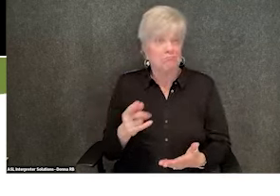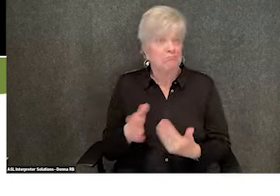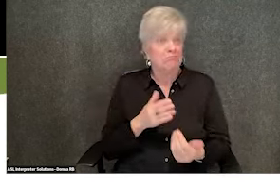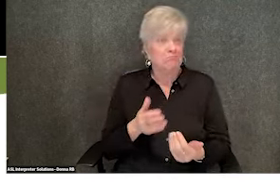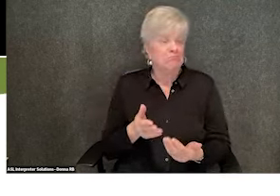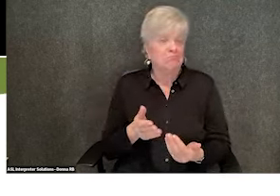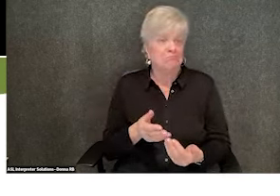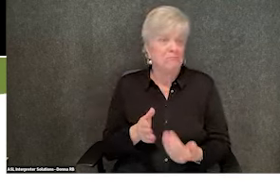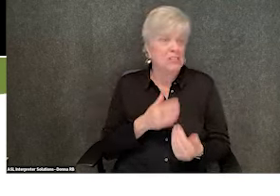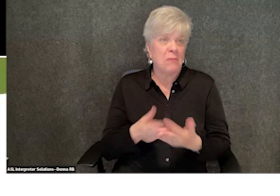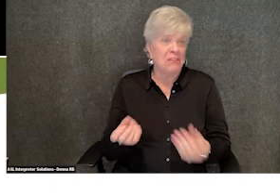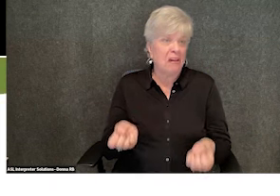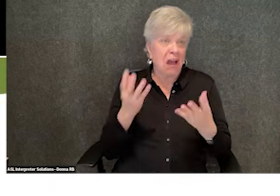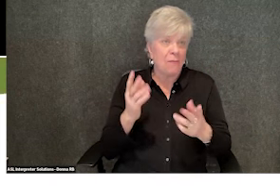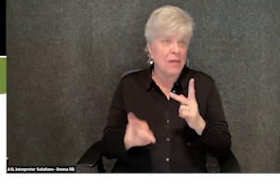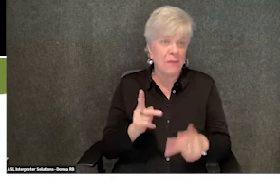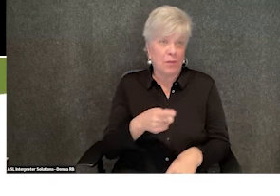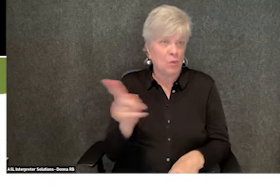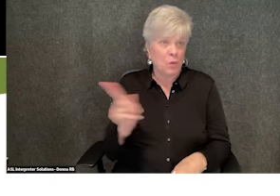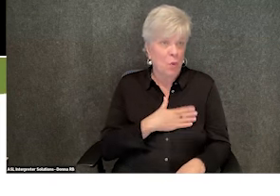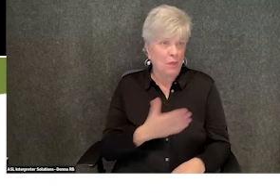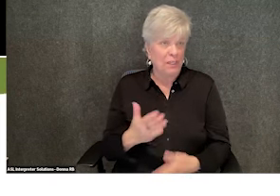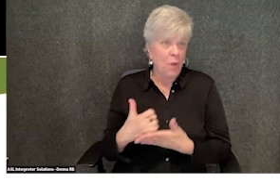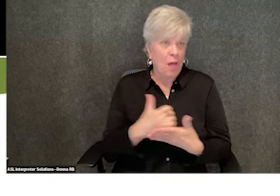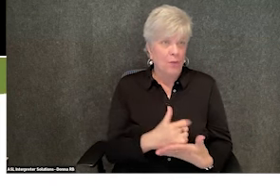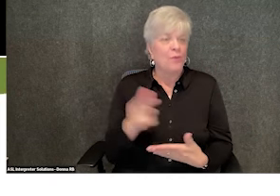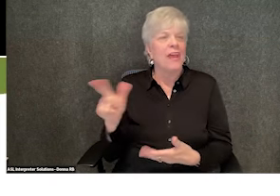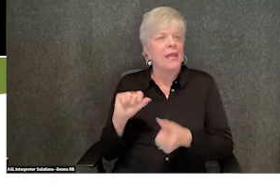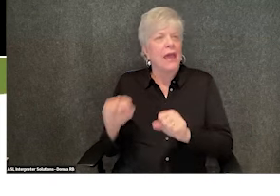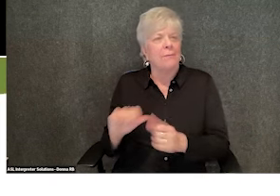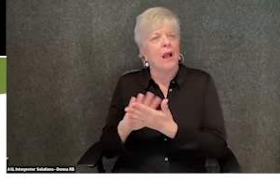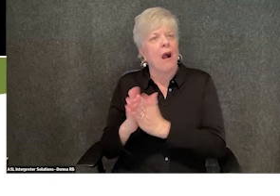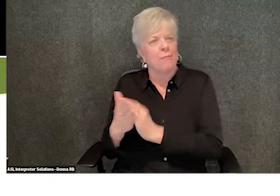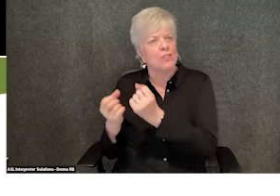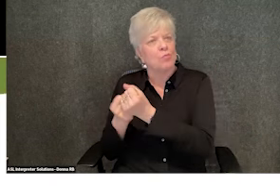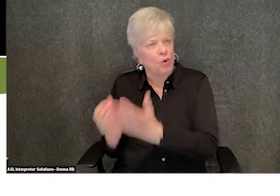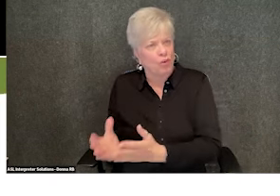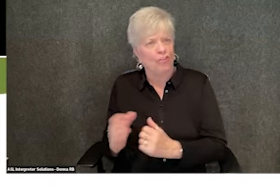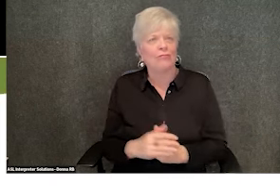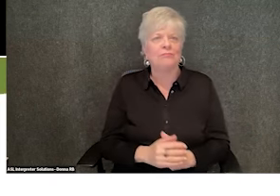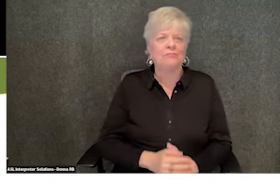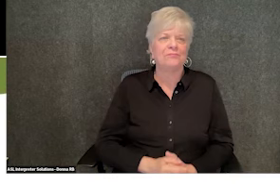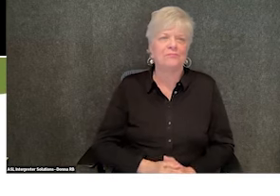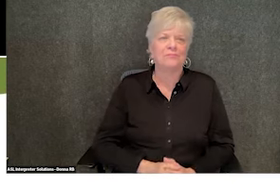dar y uno puede tener las diferentes personas que le ayudan con diferentes clases de decisiones,